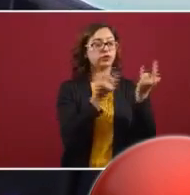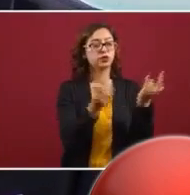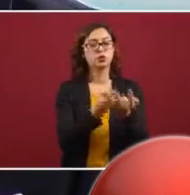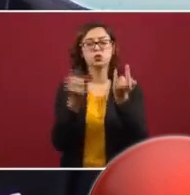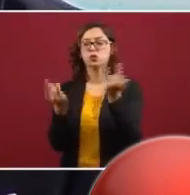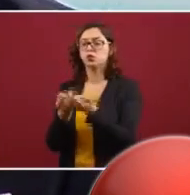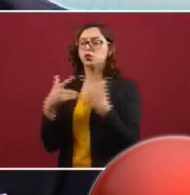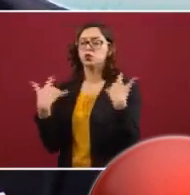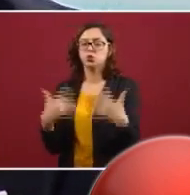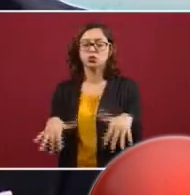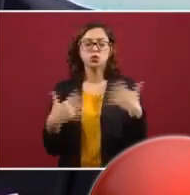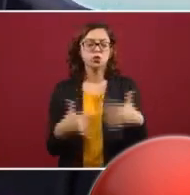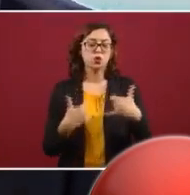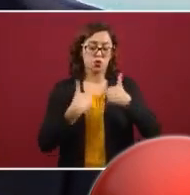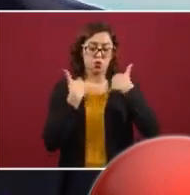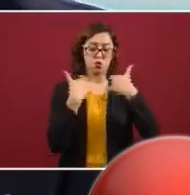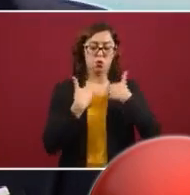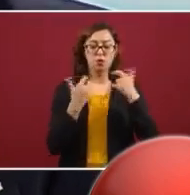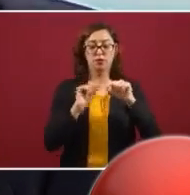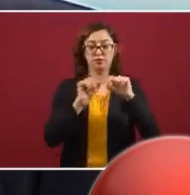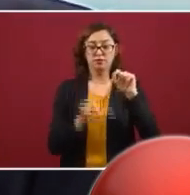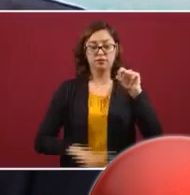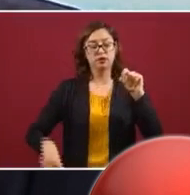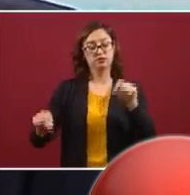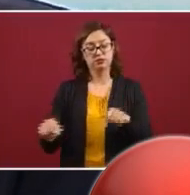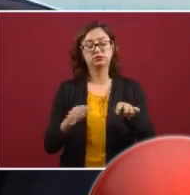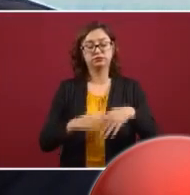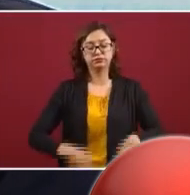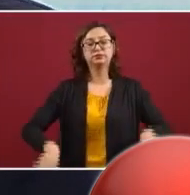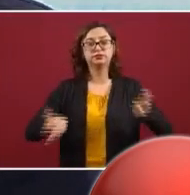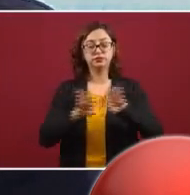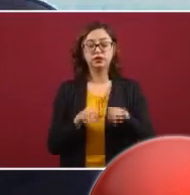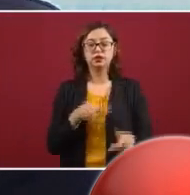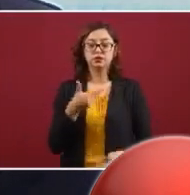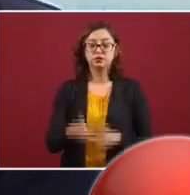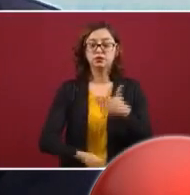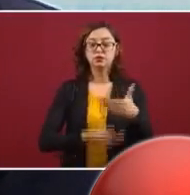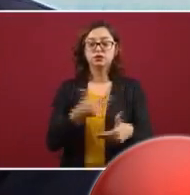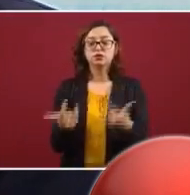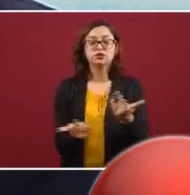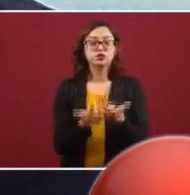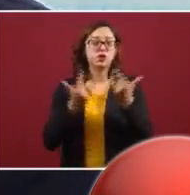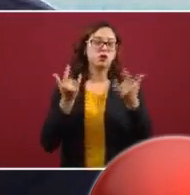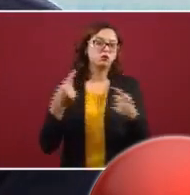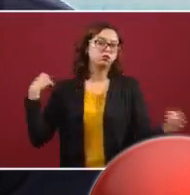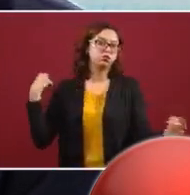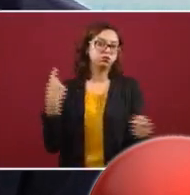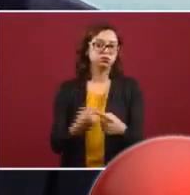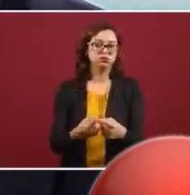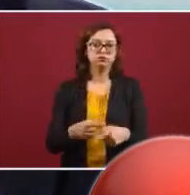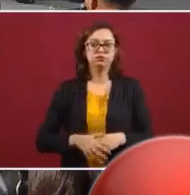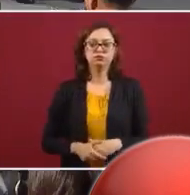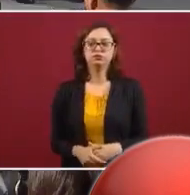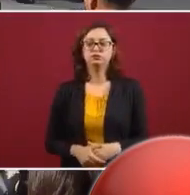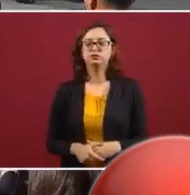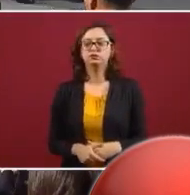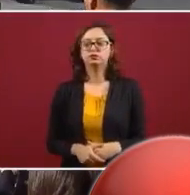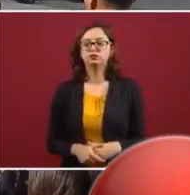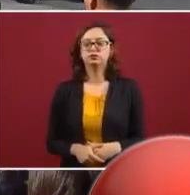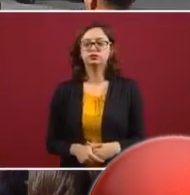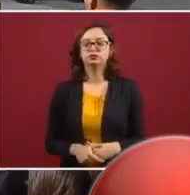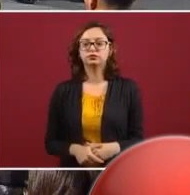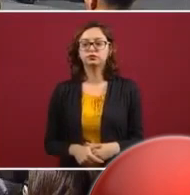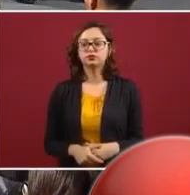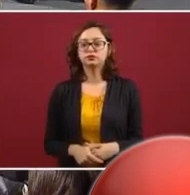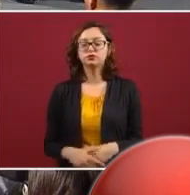del papel histórico de las juventudes de México en este proceso histórico que estamos viviendo hoy en día. A continuación,